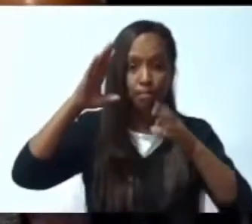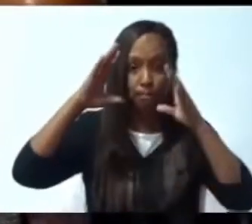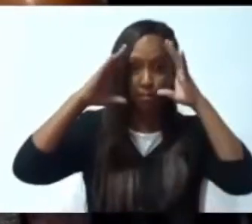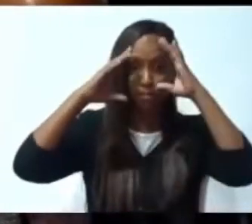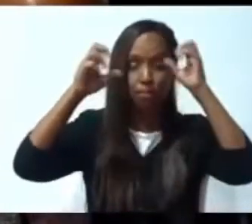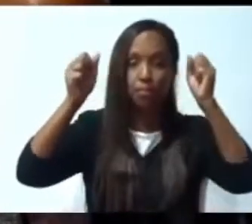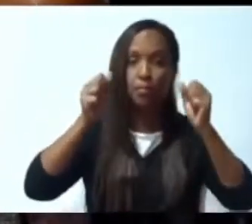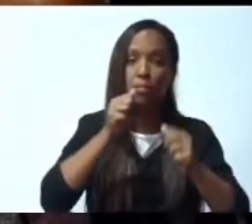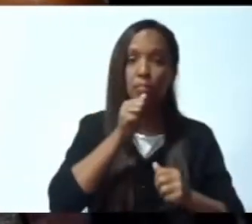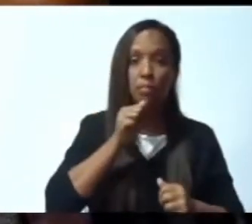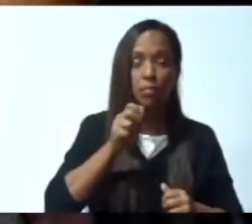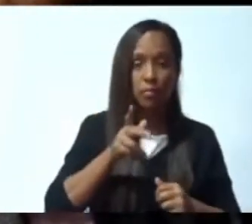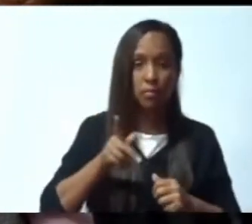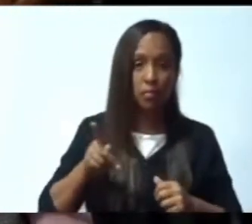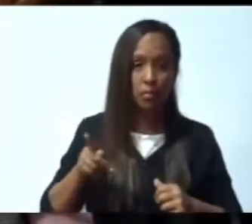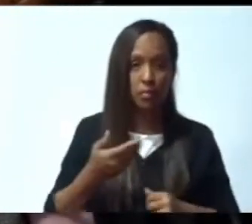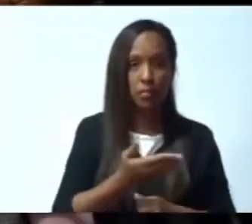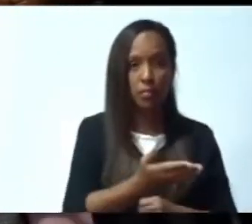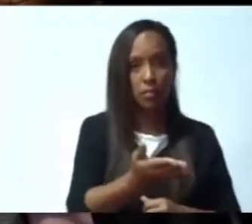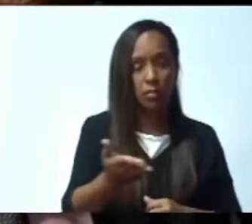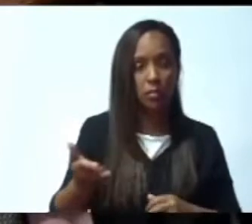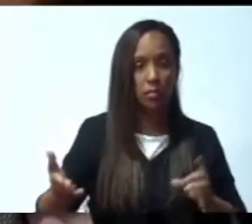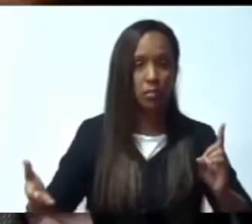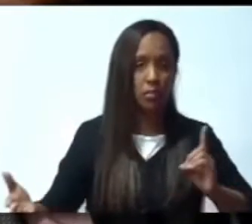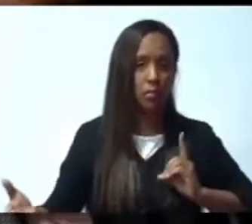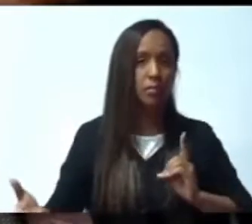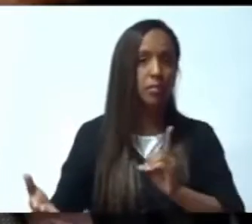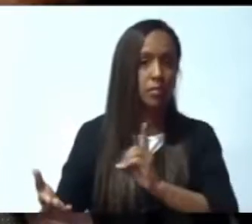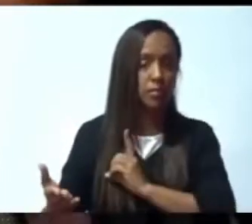Yo quiero yo tengo aquí en las manos